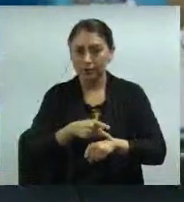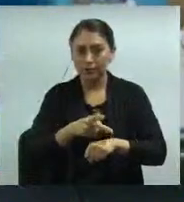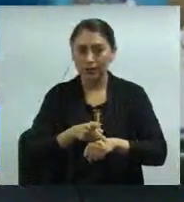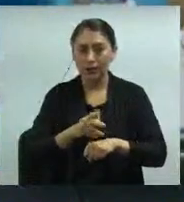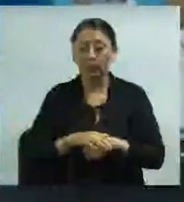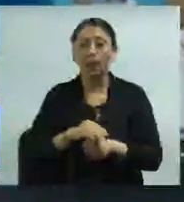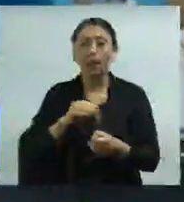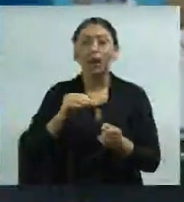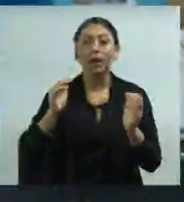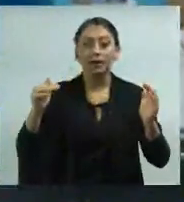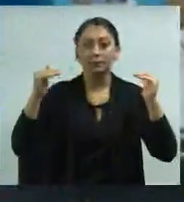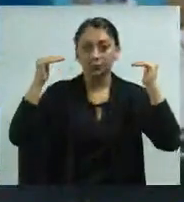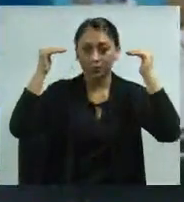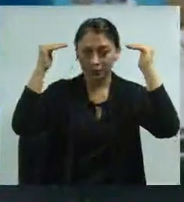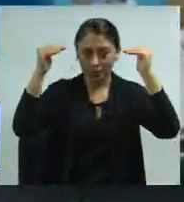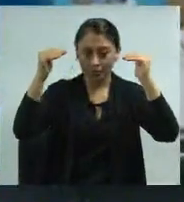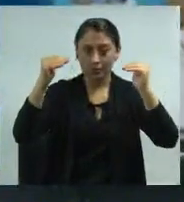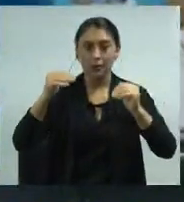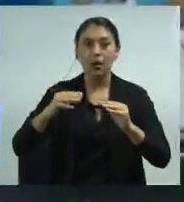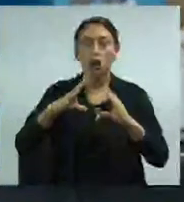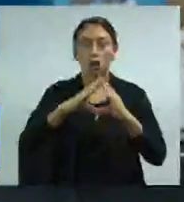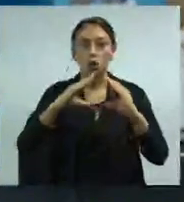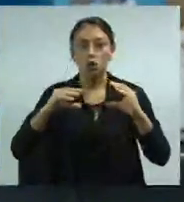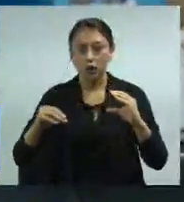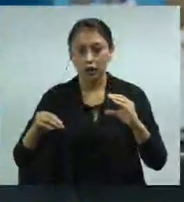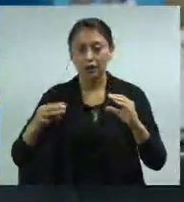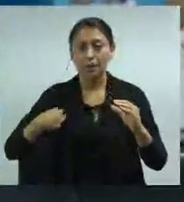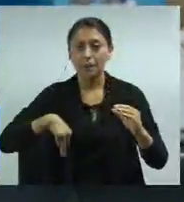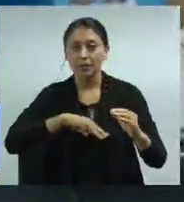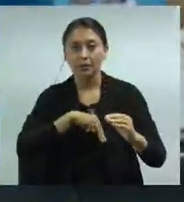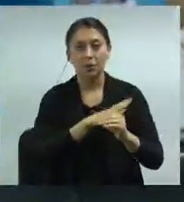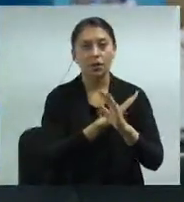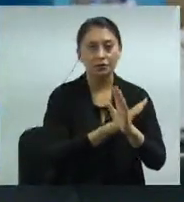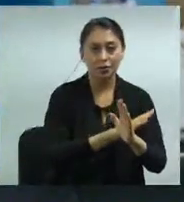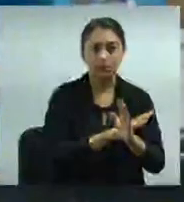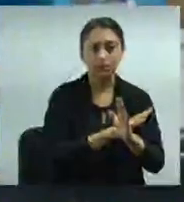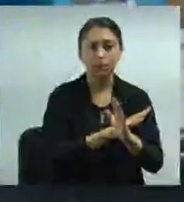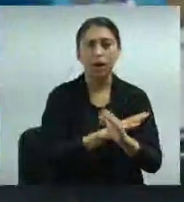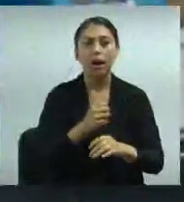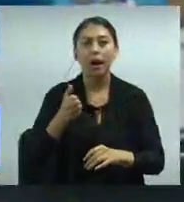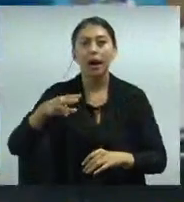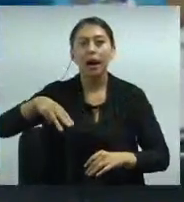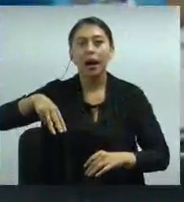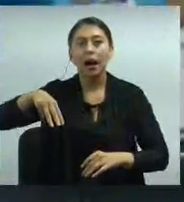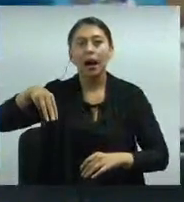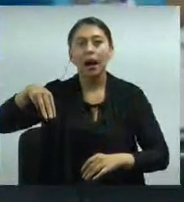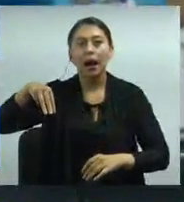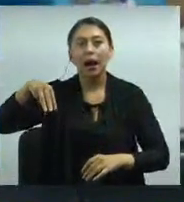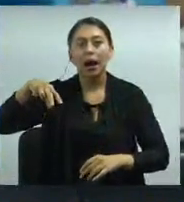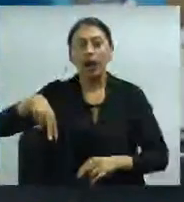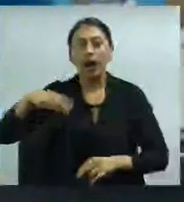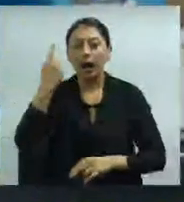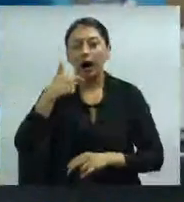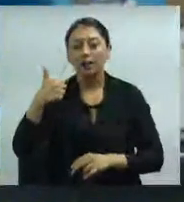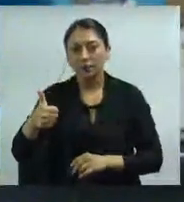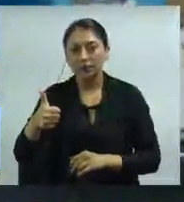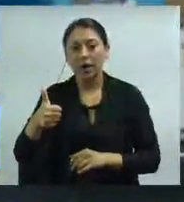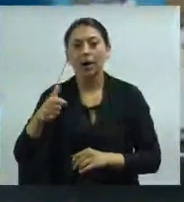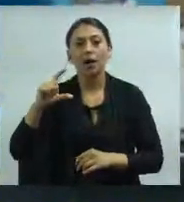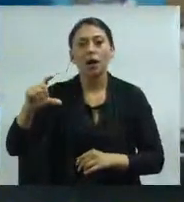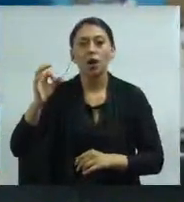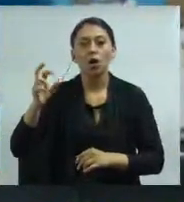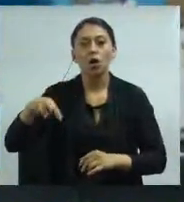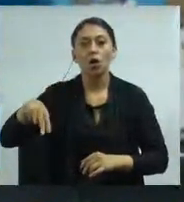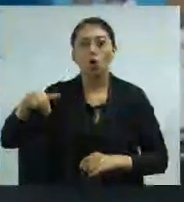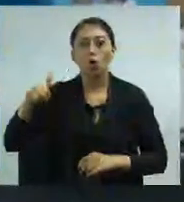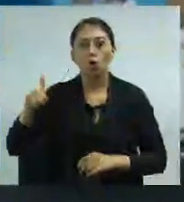las autoridades de CONRED, Ministerio de la Defensa, AMSA, CONAP, Medio Ambiente y